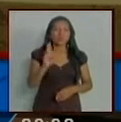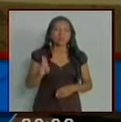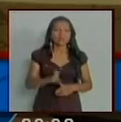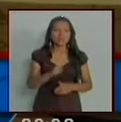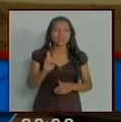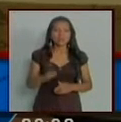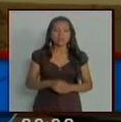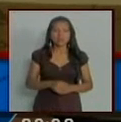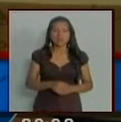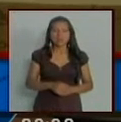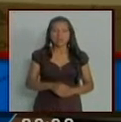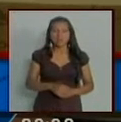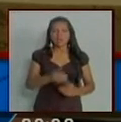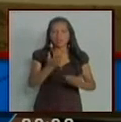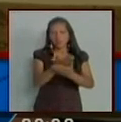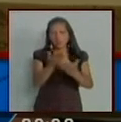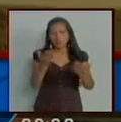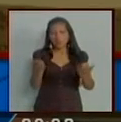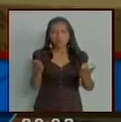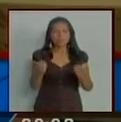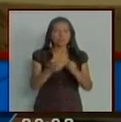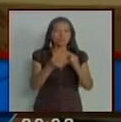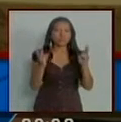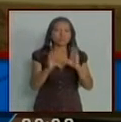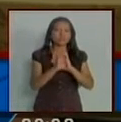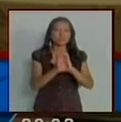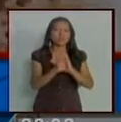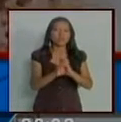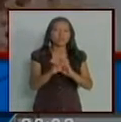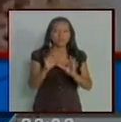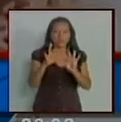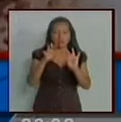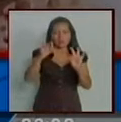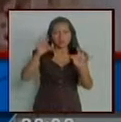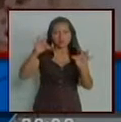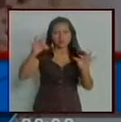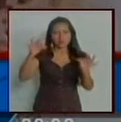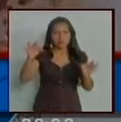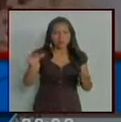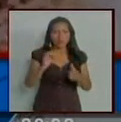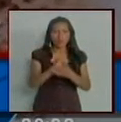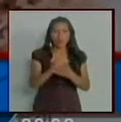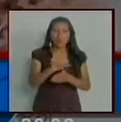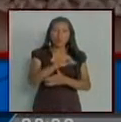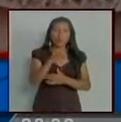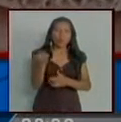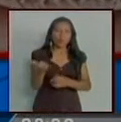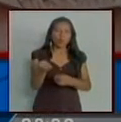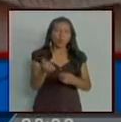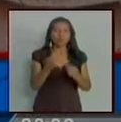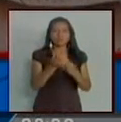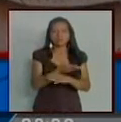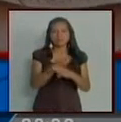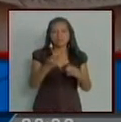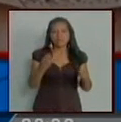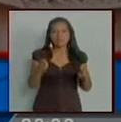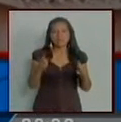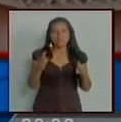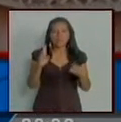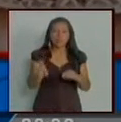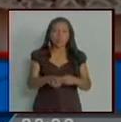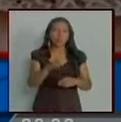utilizar algunos instrumentos como ser cotones o algún otro tipo de